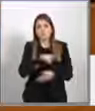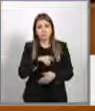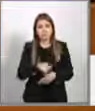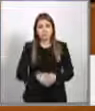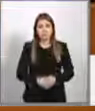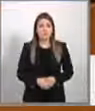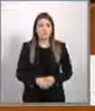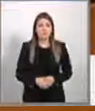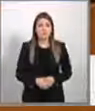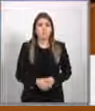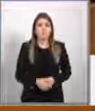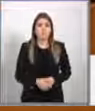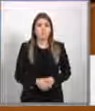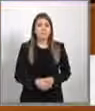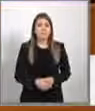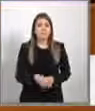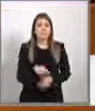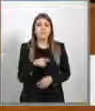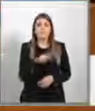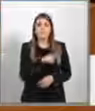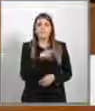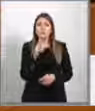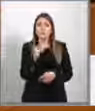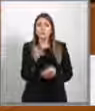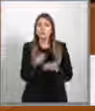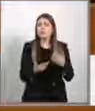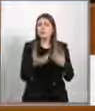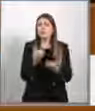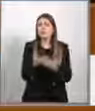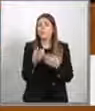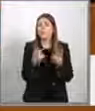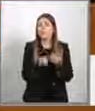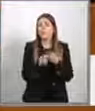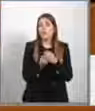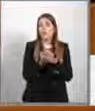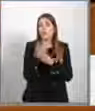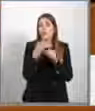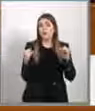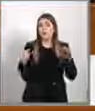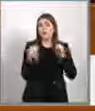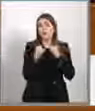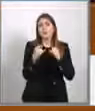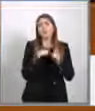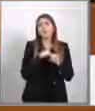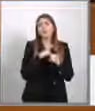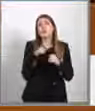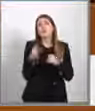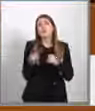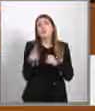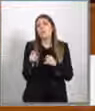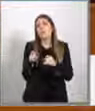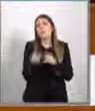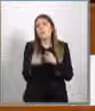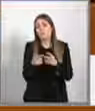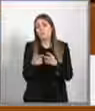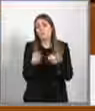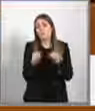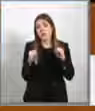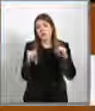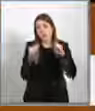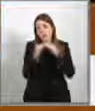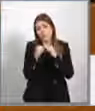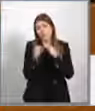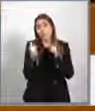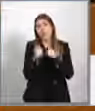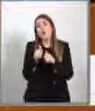una nueva institución, están proponiendo una institución con otro nombre que replica las viejas deficiencias